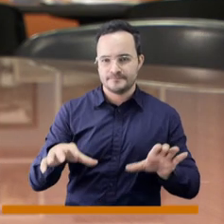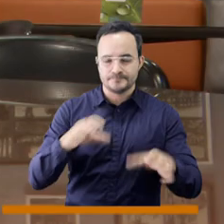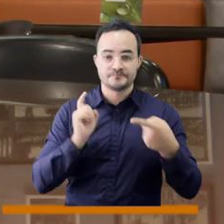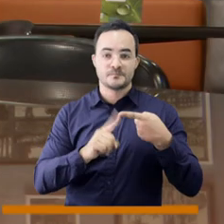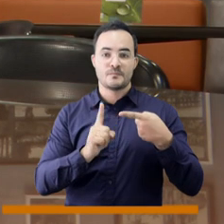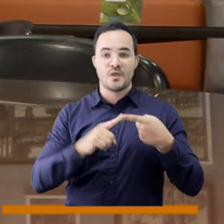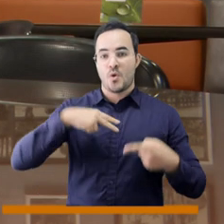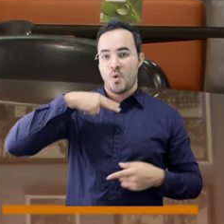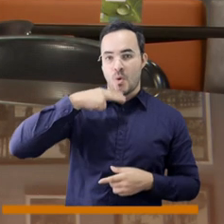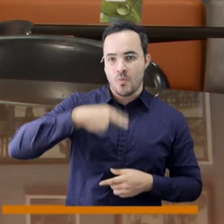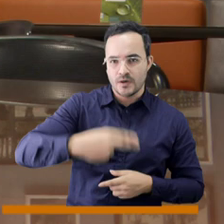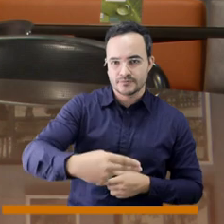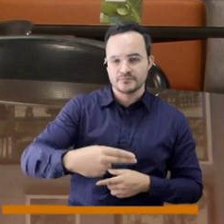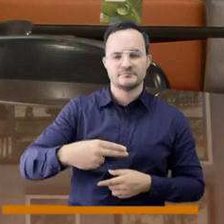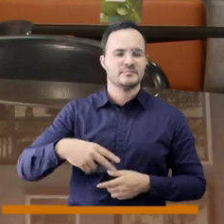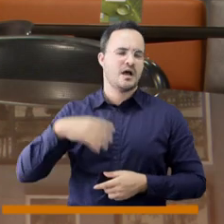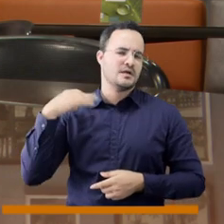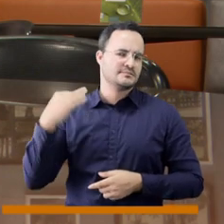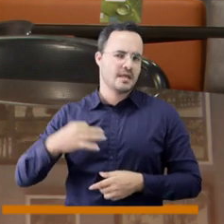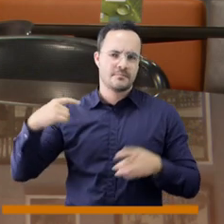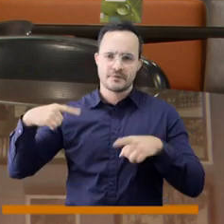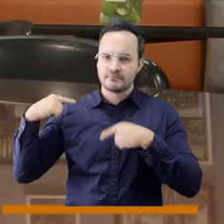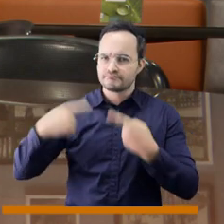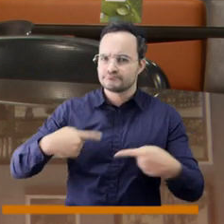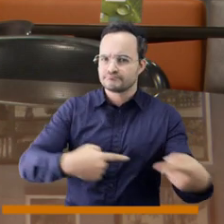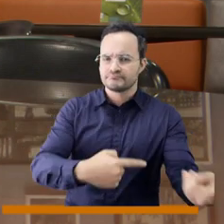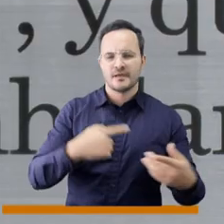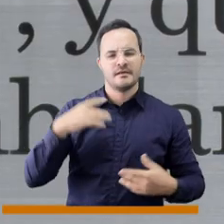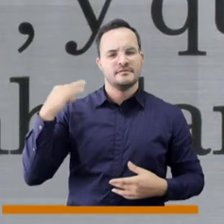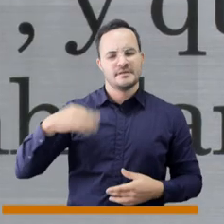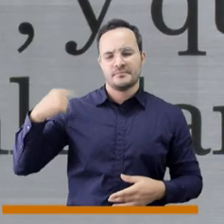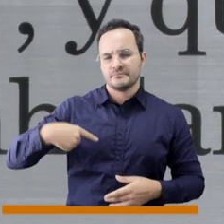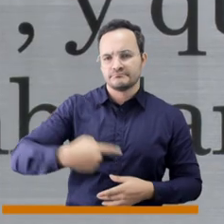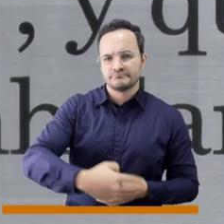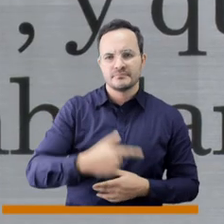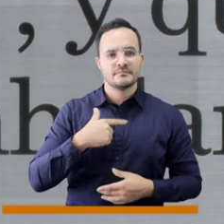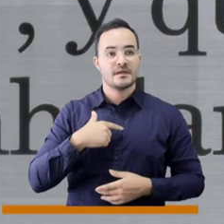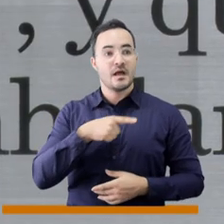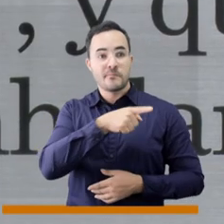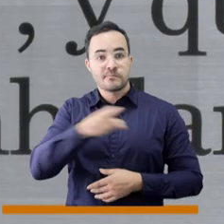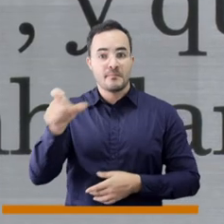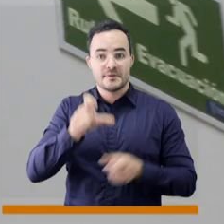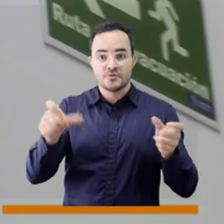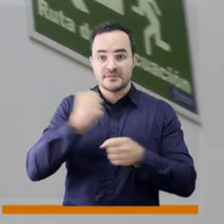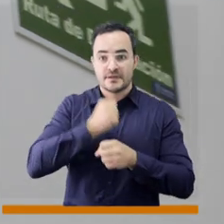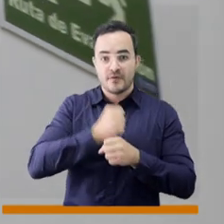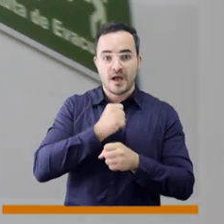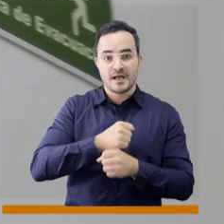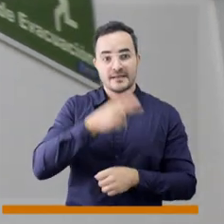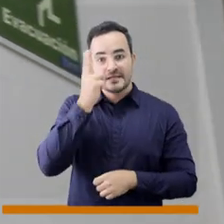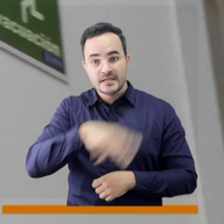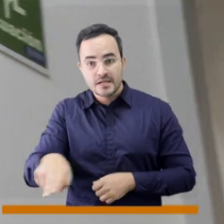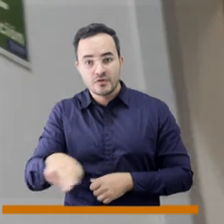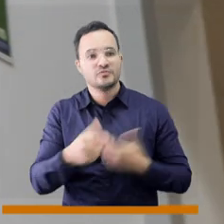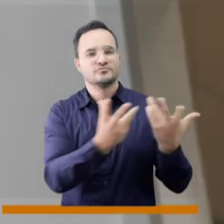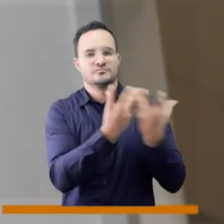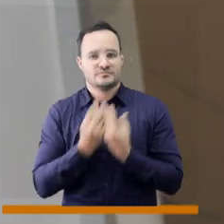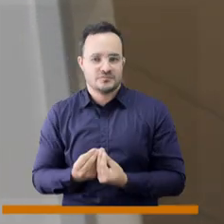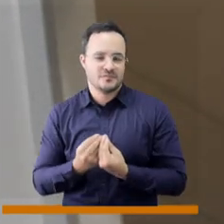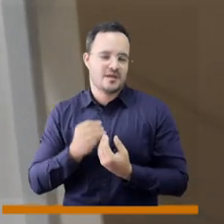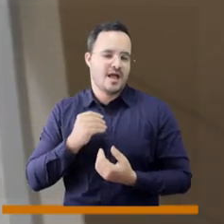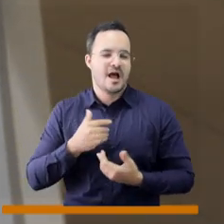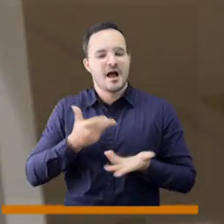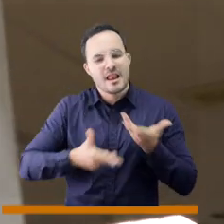que una es la hora del cuento, que la hacemos con los niños de los empleados y de los contratistas.